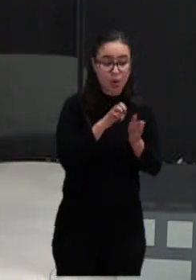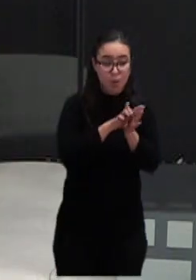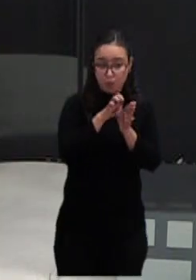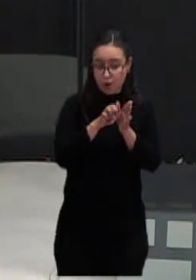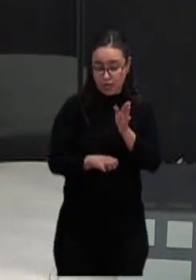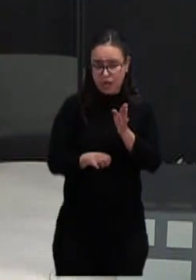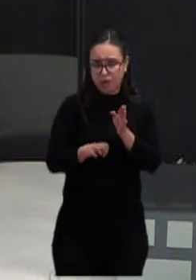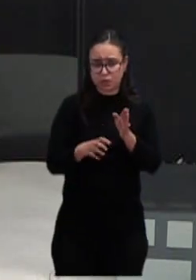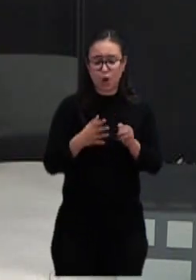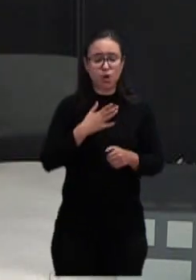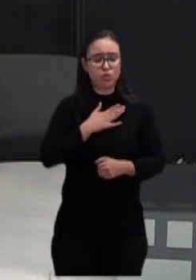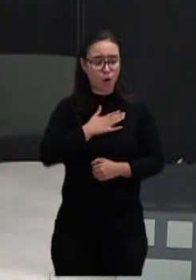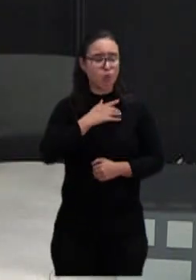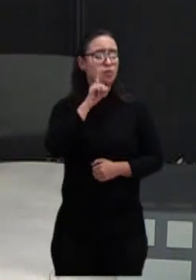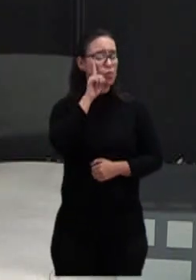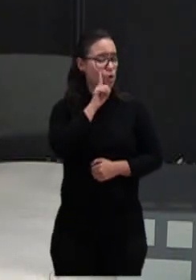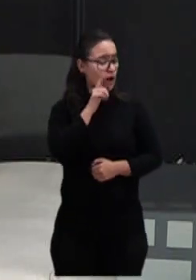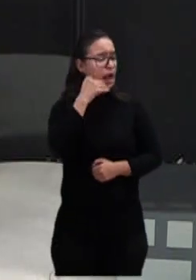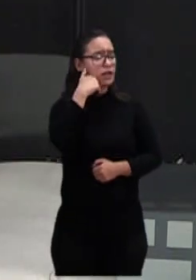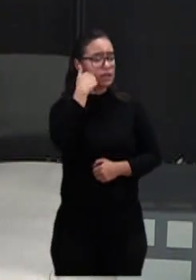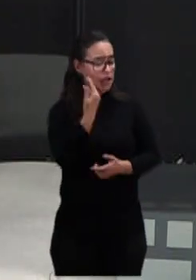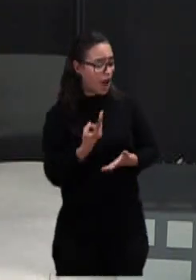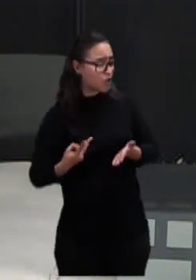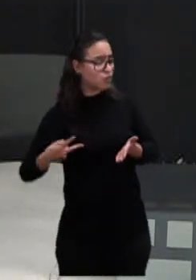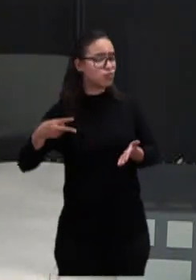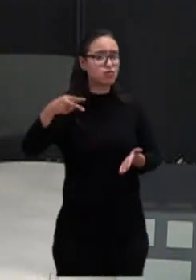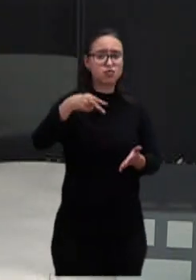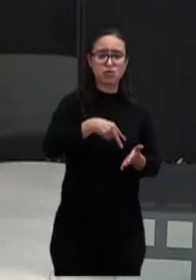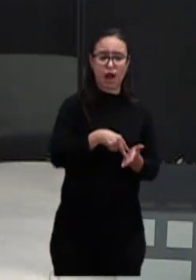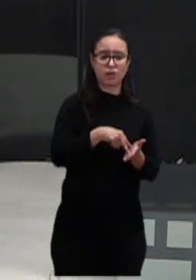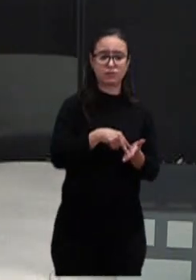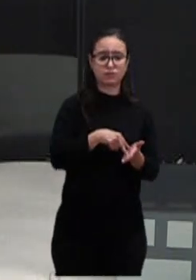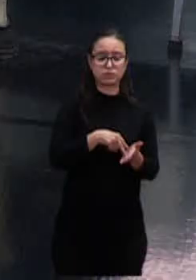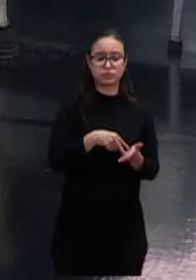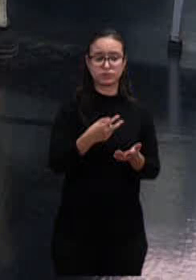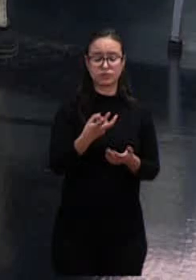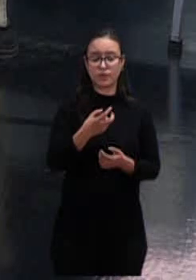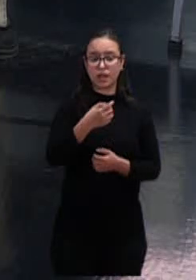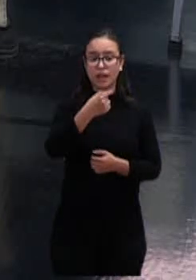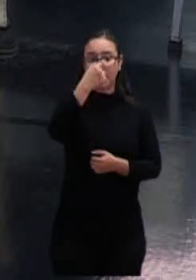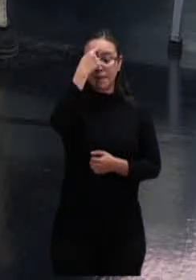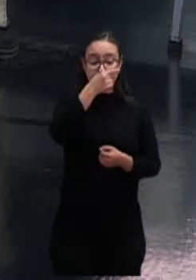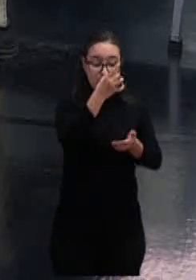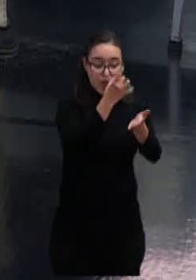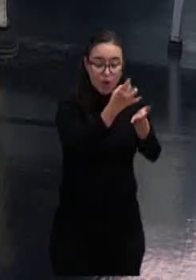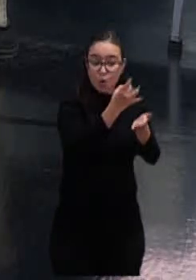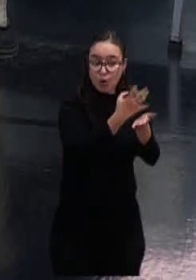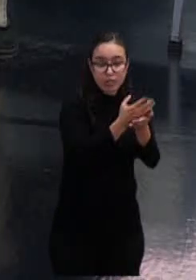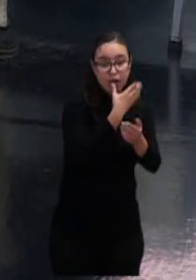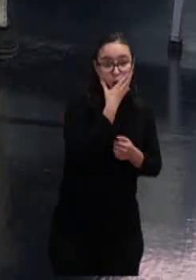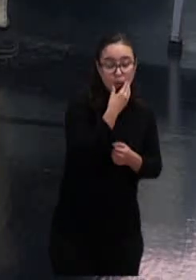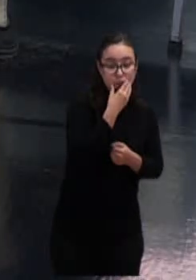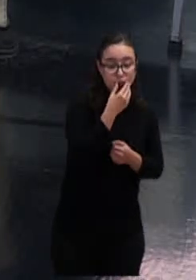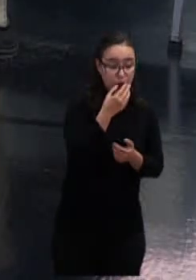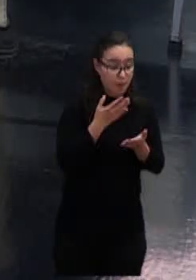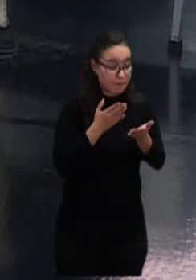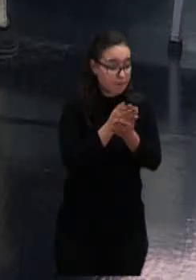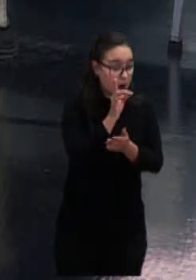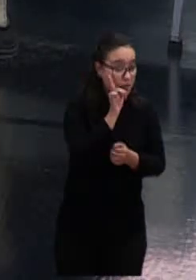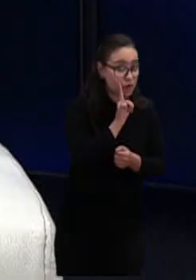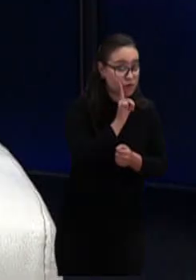un espacio de estos que son selex que están seleccionados expresamente para los hombres viene un